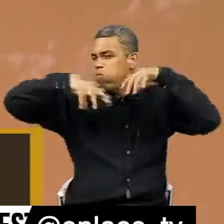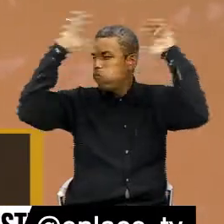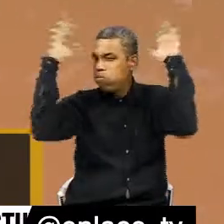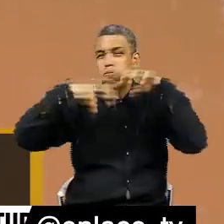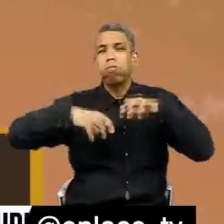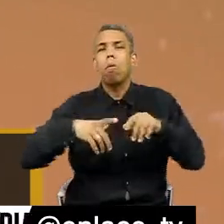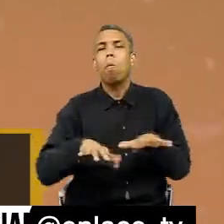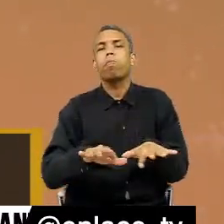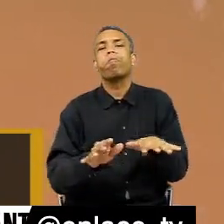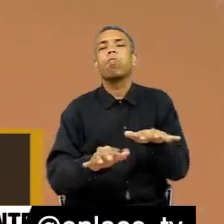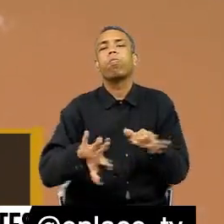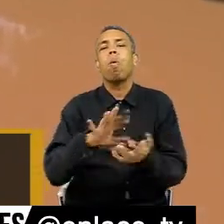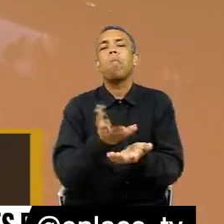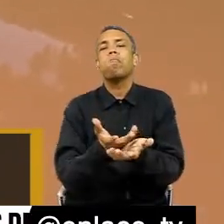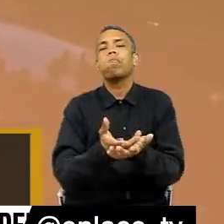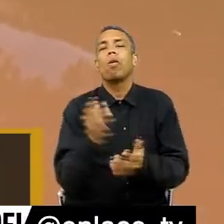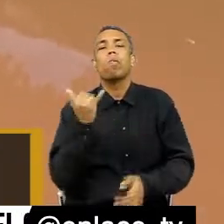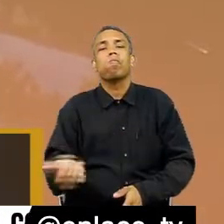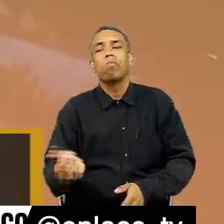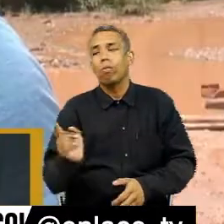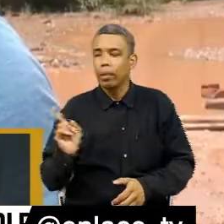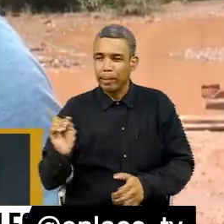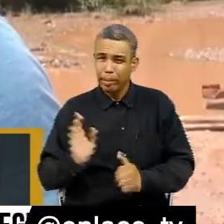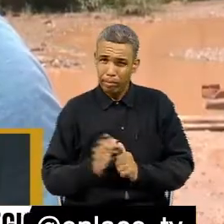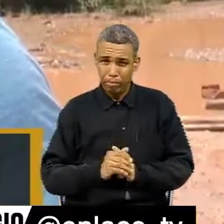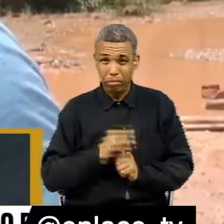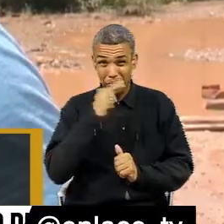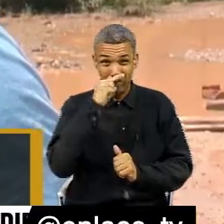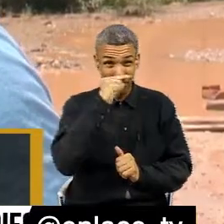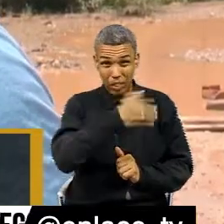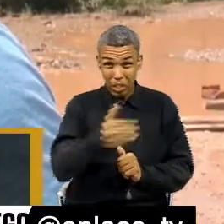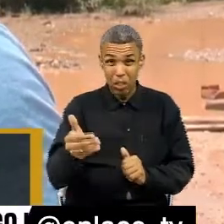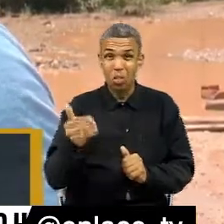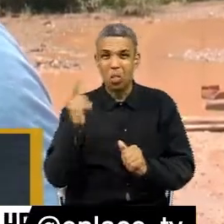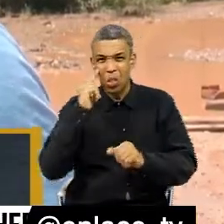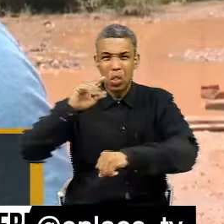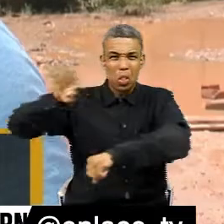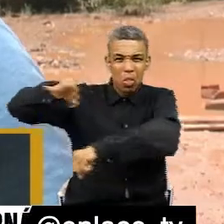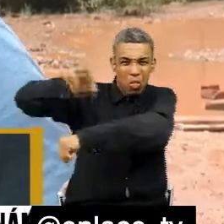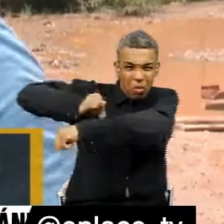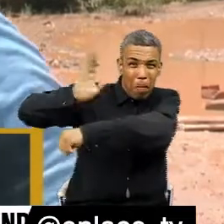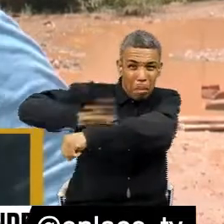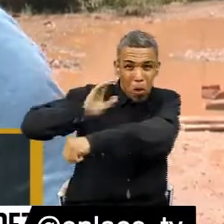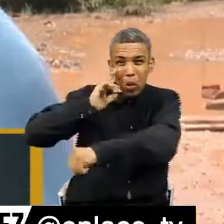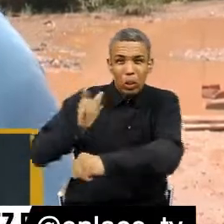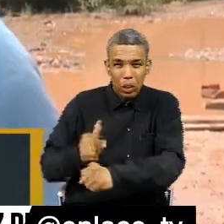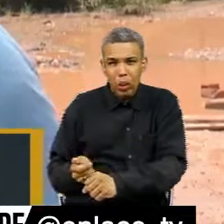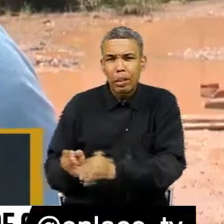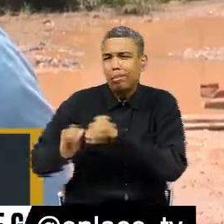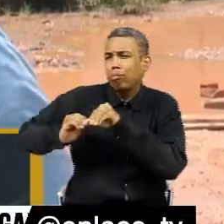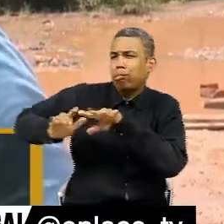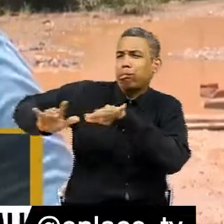de manera significativa a los niños de la comunidad y todos los habitantes, una proliferación de mosquitos, el tema de